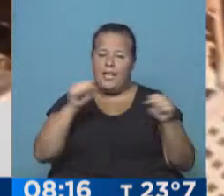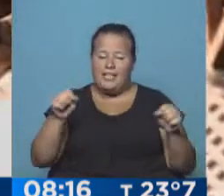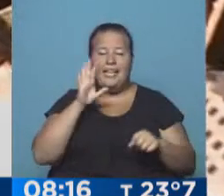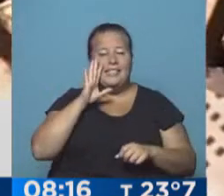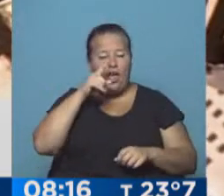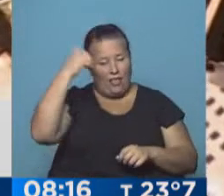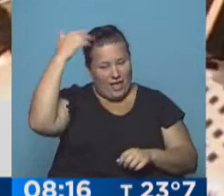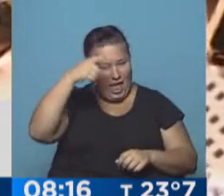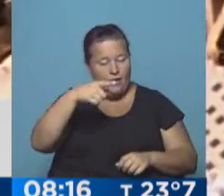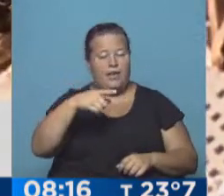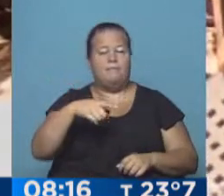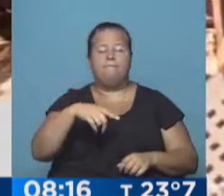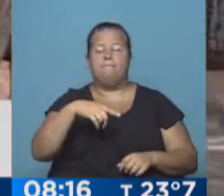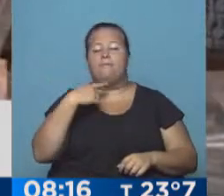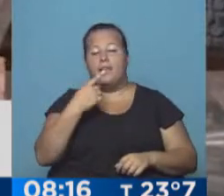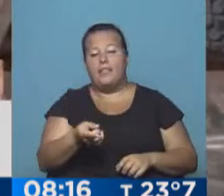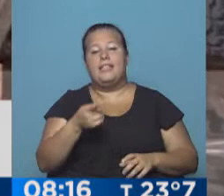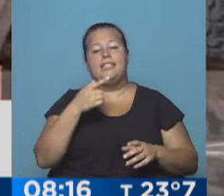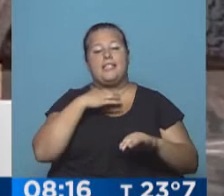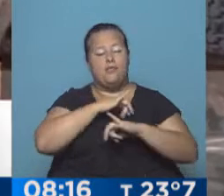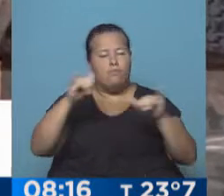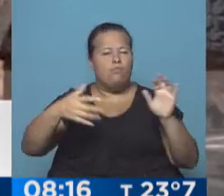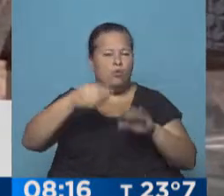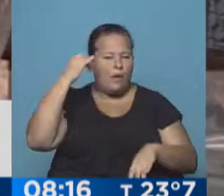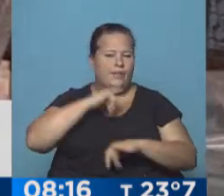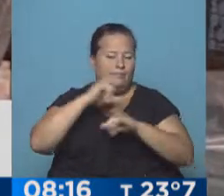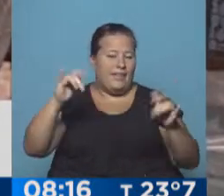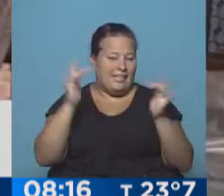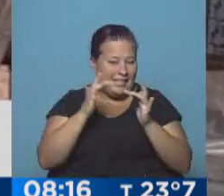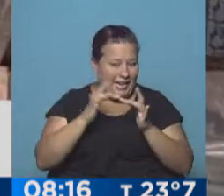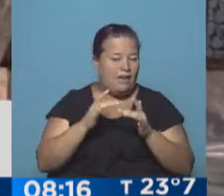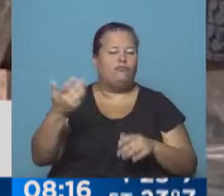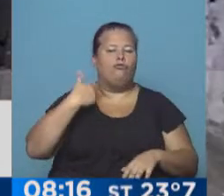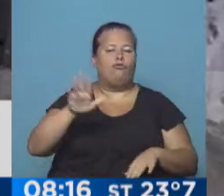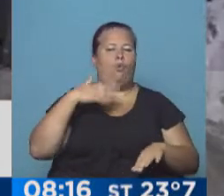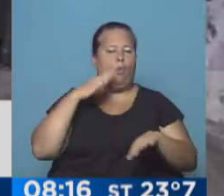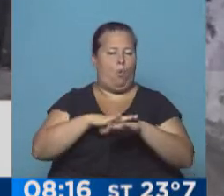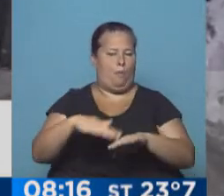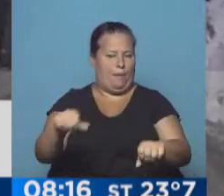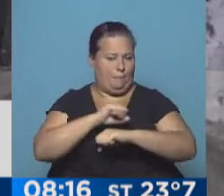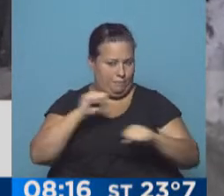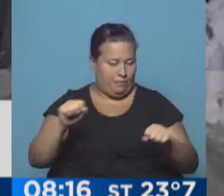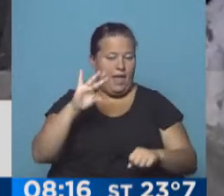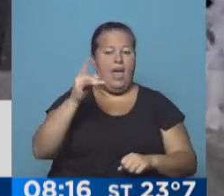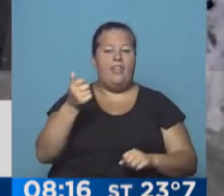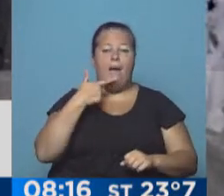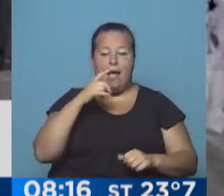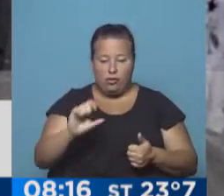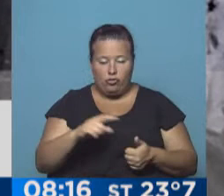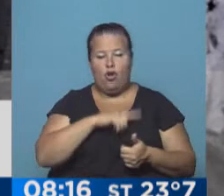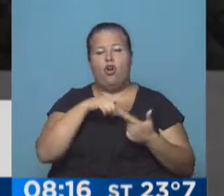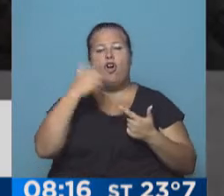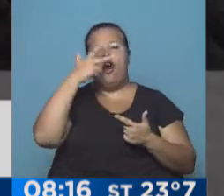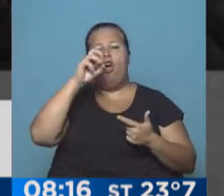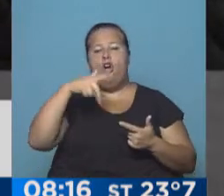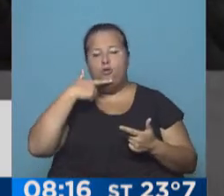Estado Islámico reivindicó en sendos comunicados difundidos en internet la autoría de estos ataques en Damasco, repetimos, y en